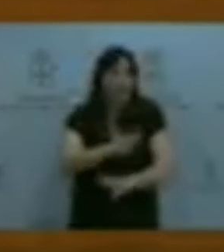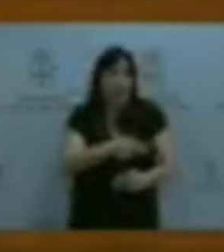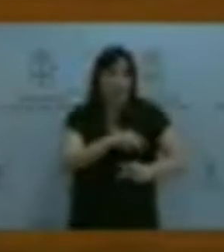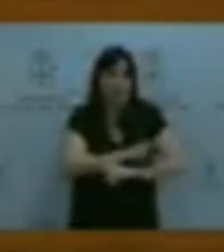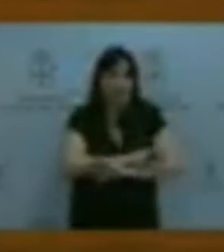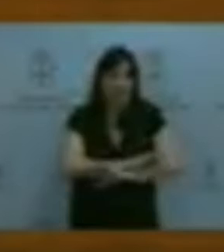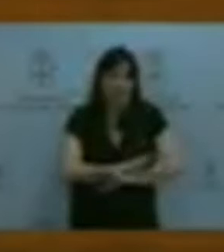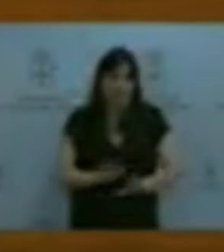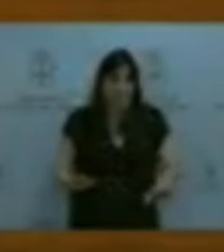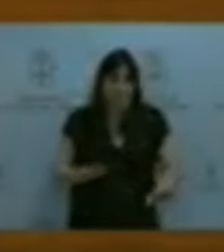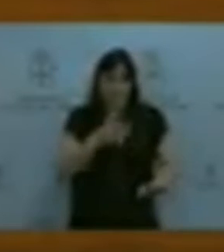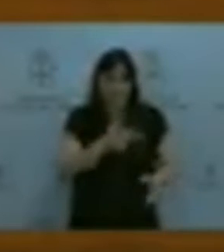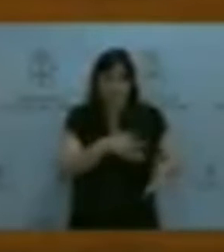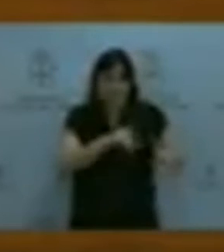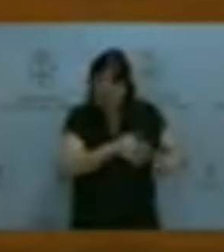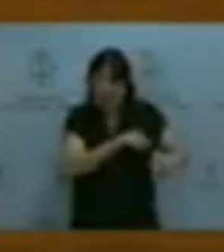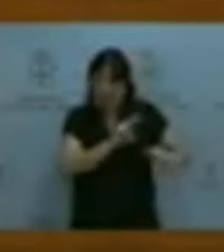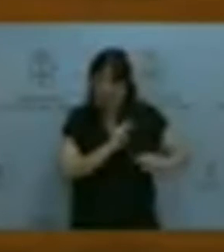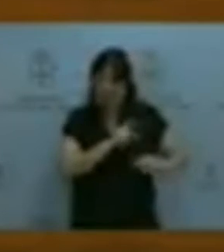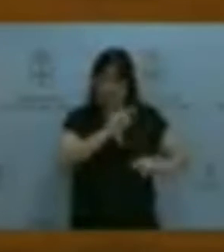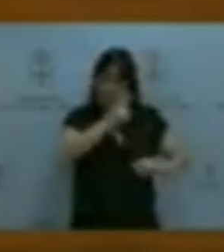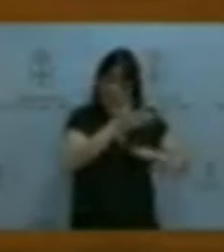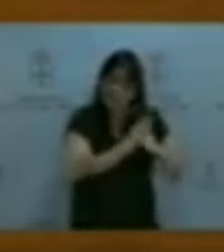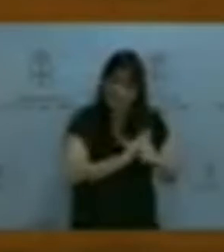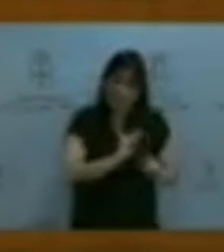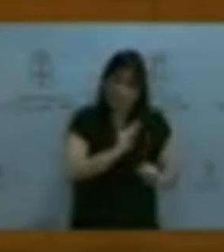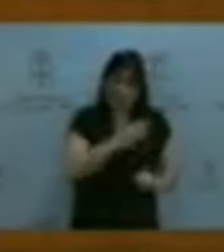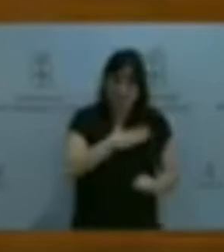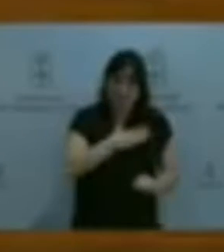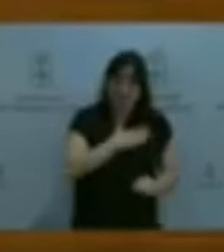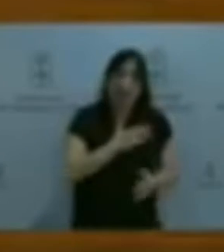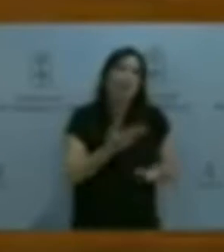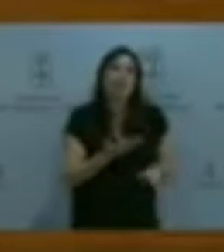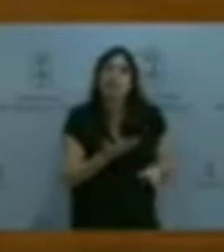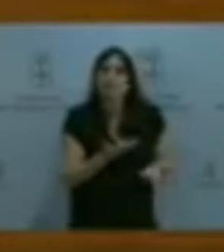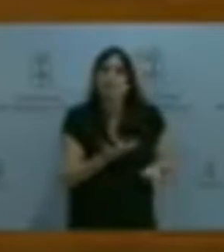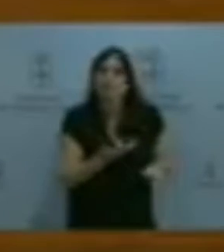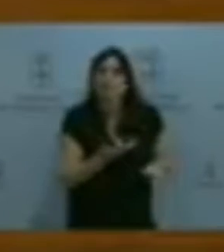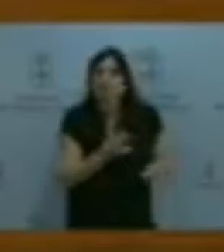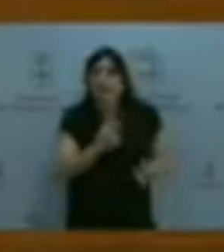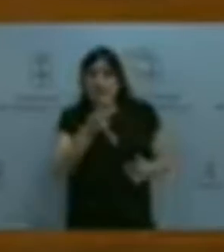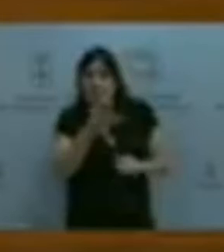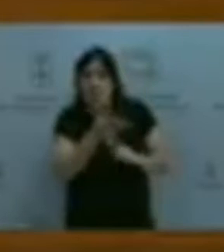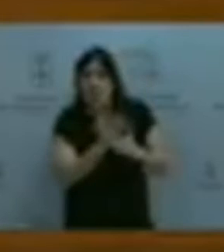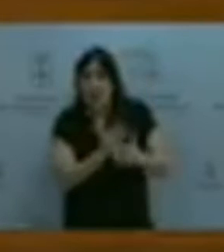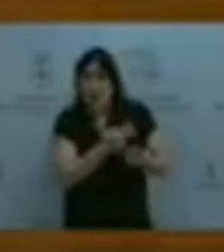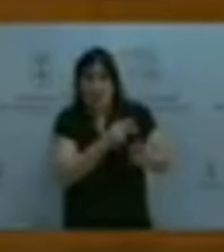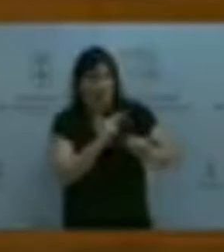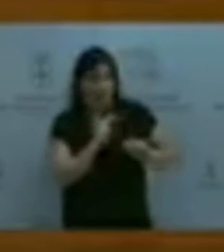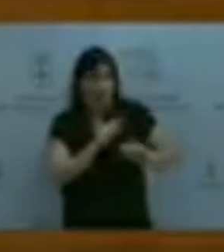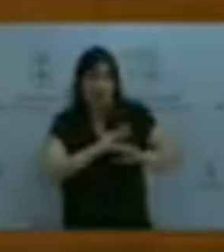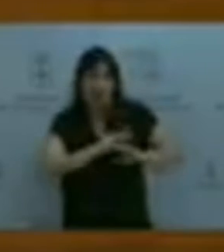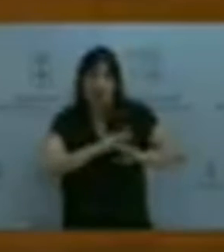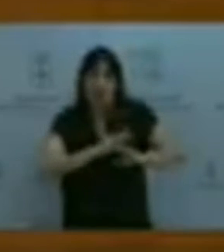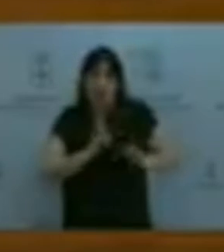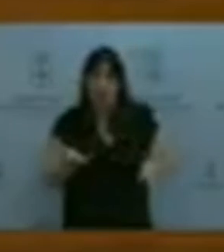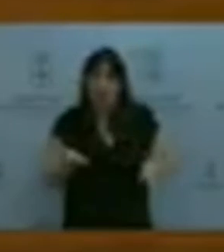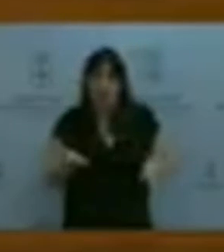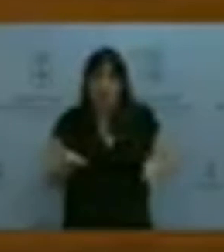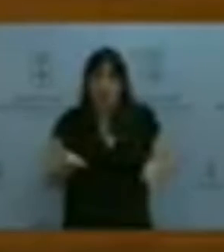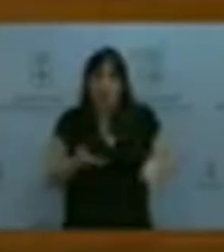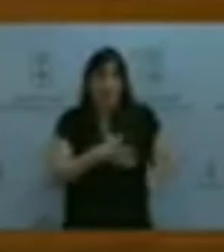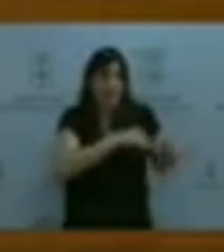parte de la interpelación, ni me ha contestado a la segunda parte de la interpelación, ni a una ni a otra, porque no sabe, porque